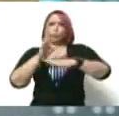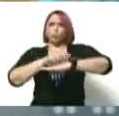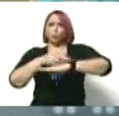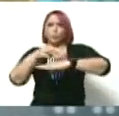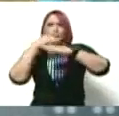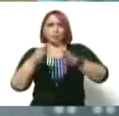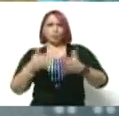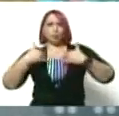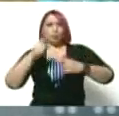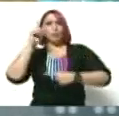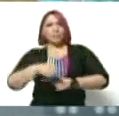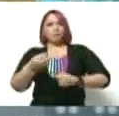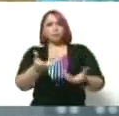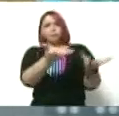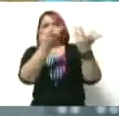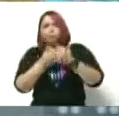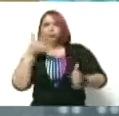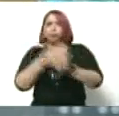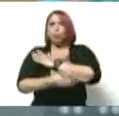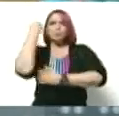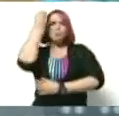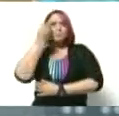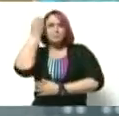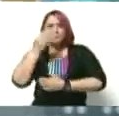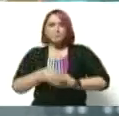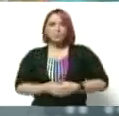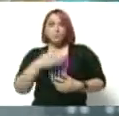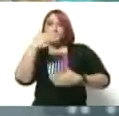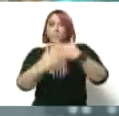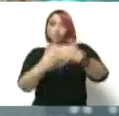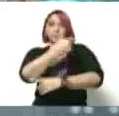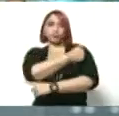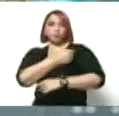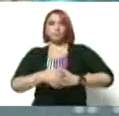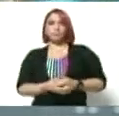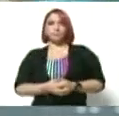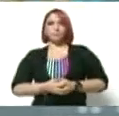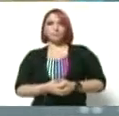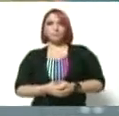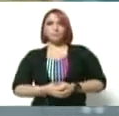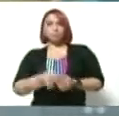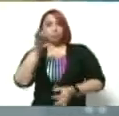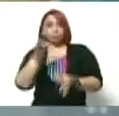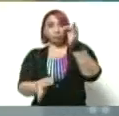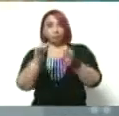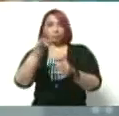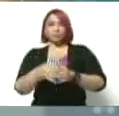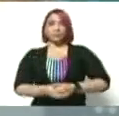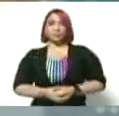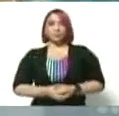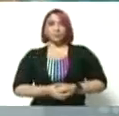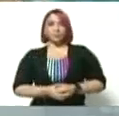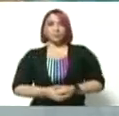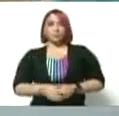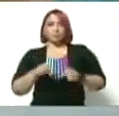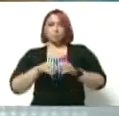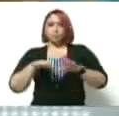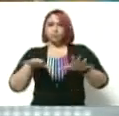también nos diera sus reflexiones sobre este proceso de vacunación justamente este despliegue